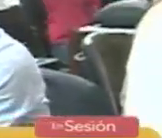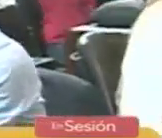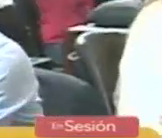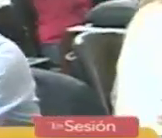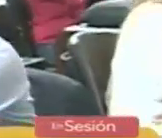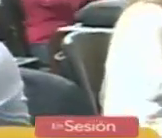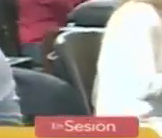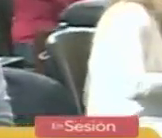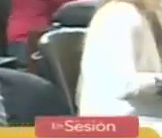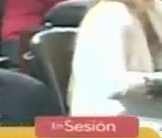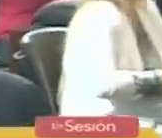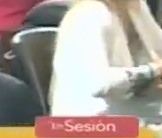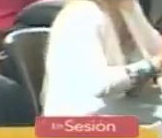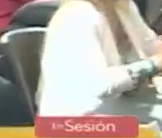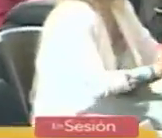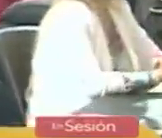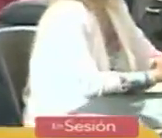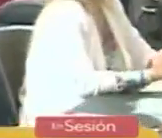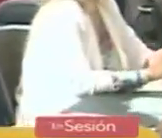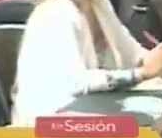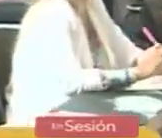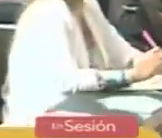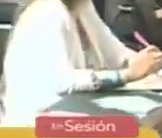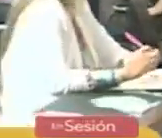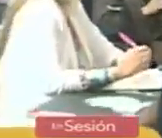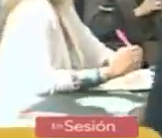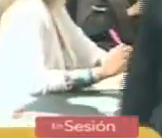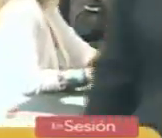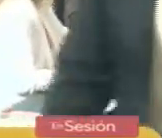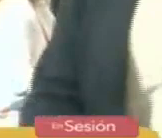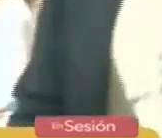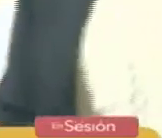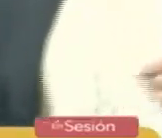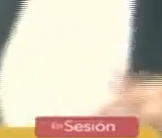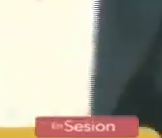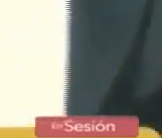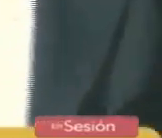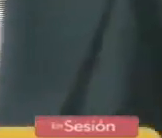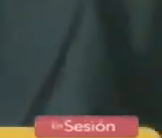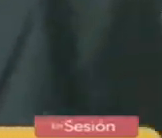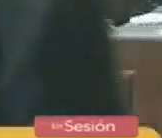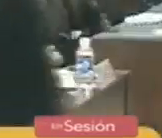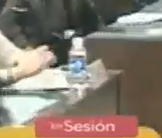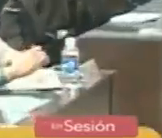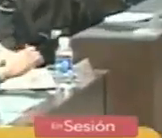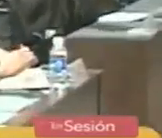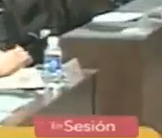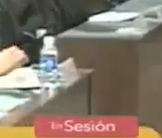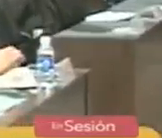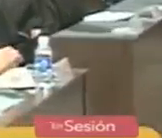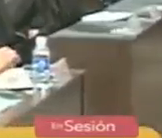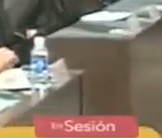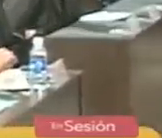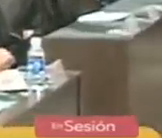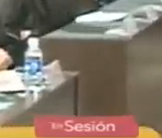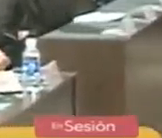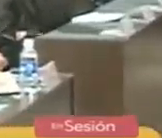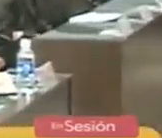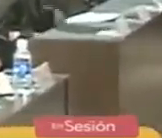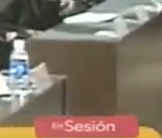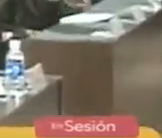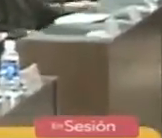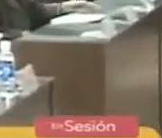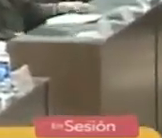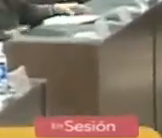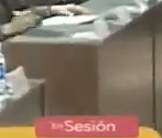avión secuestrado en la República de Argentina y que pertenece al pueblo venezolano. Importante